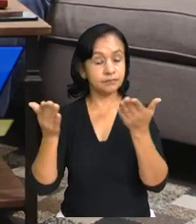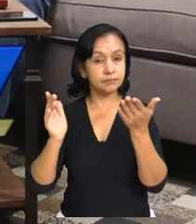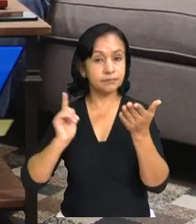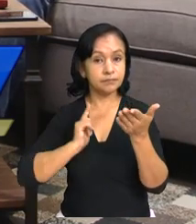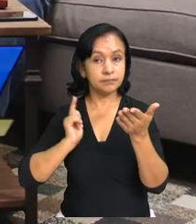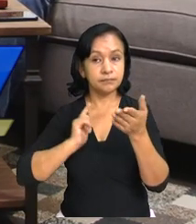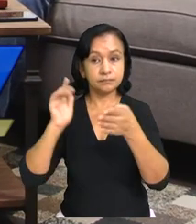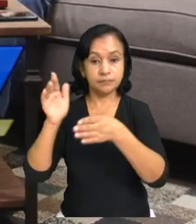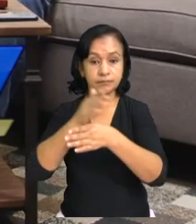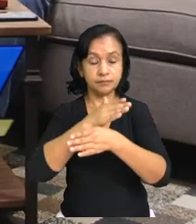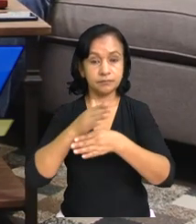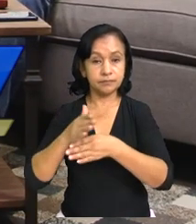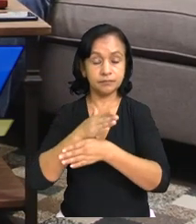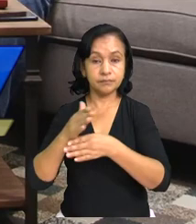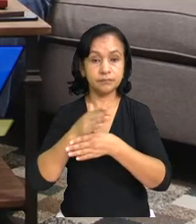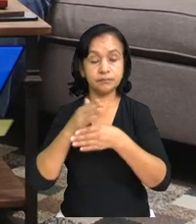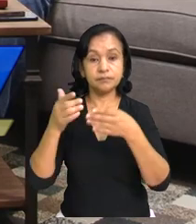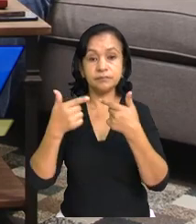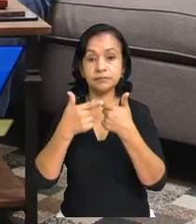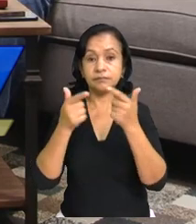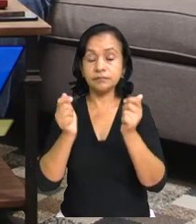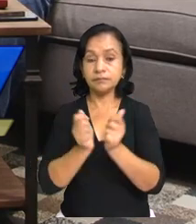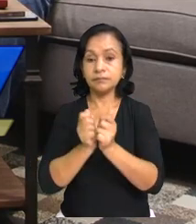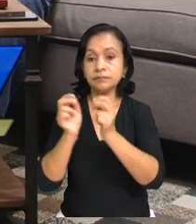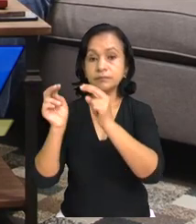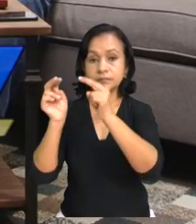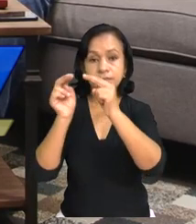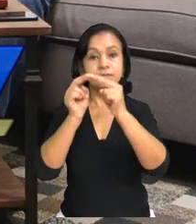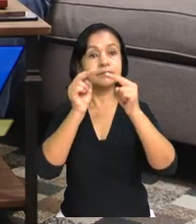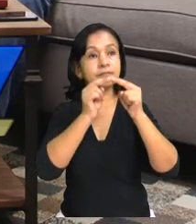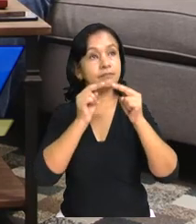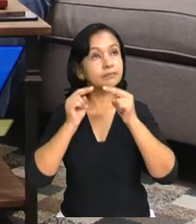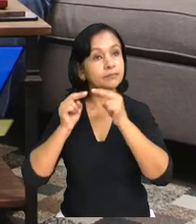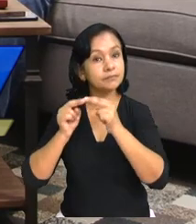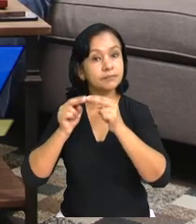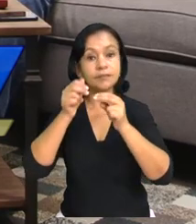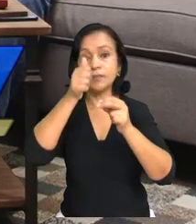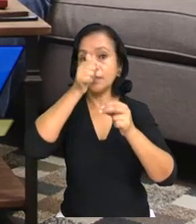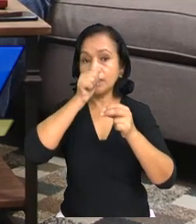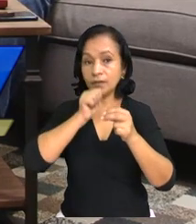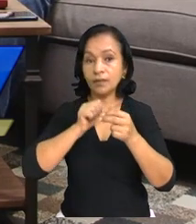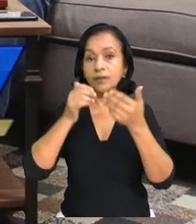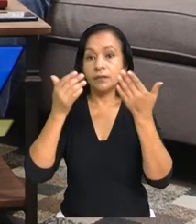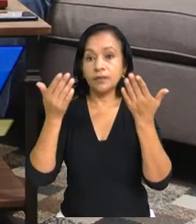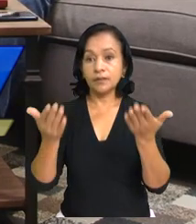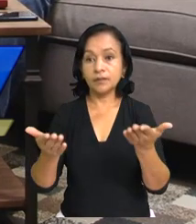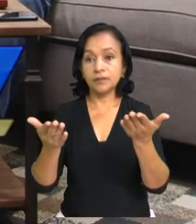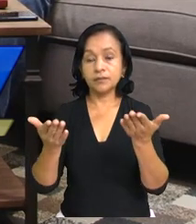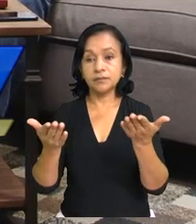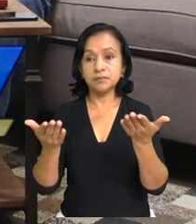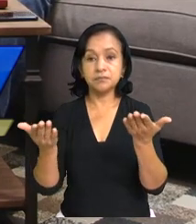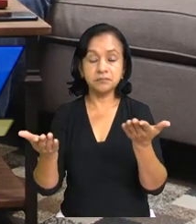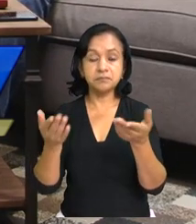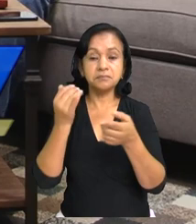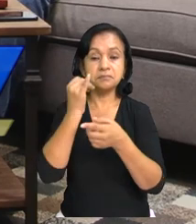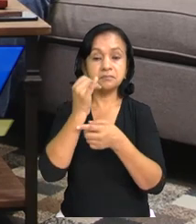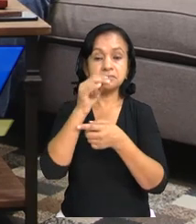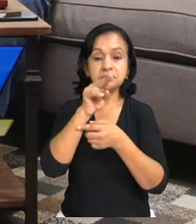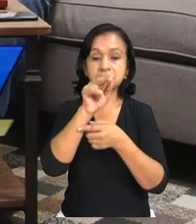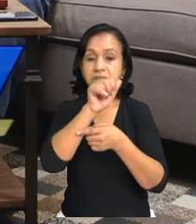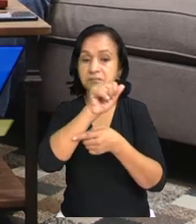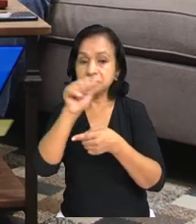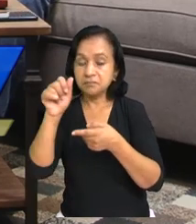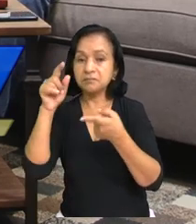serie de entidades que están vinculadas con el tema del agua. Entre ellos, ¿qué vamos a decir? INAA, que es el ente